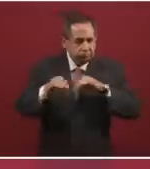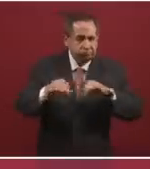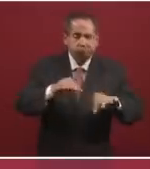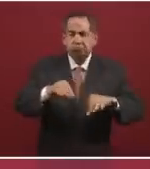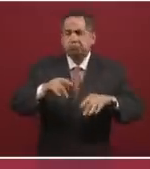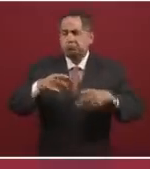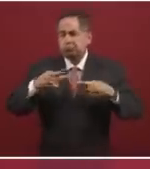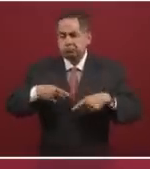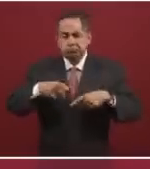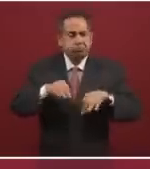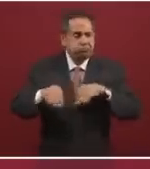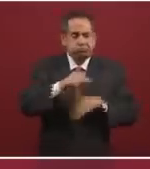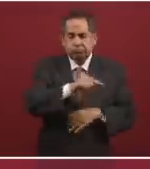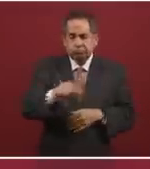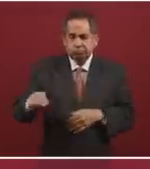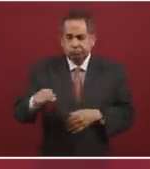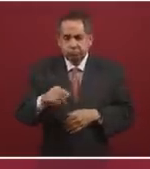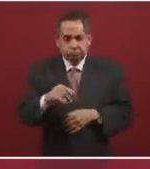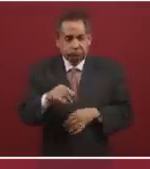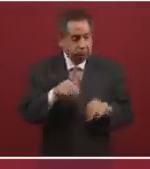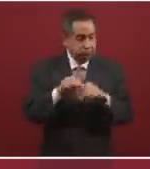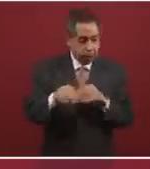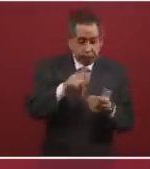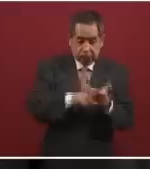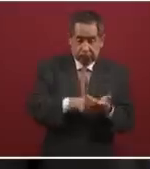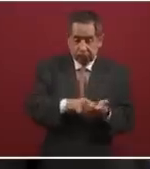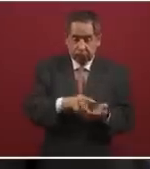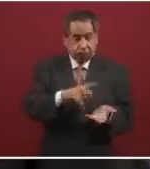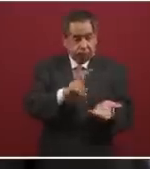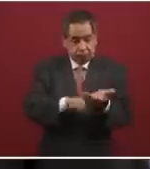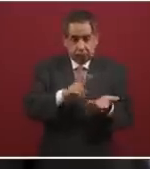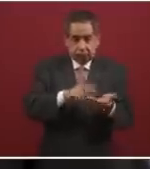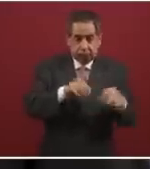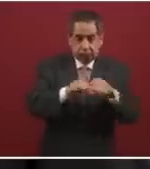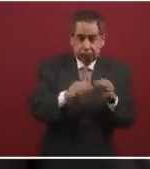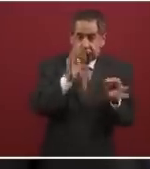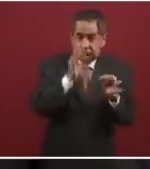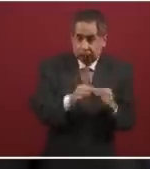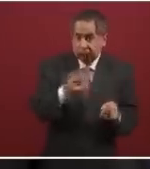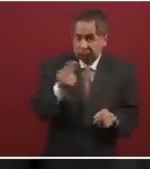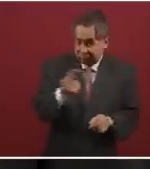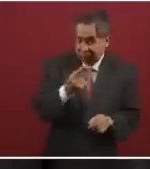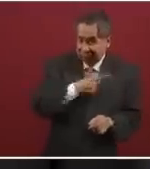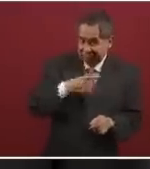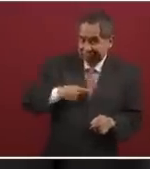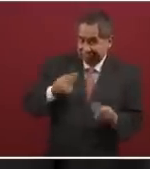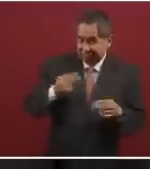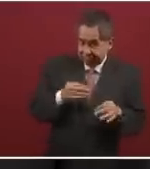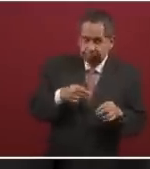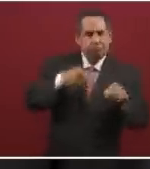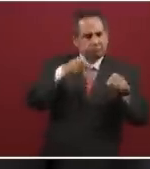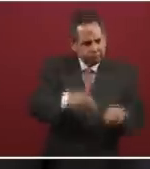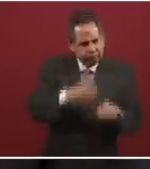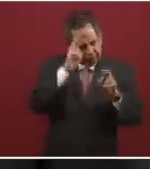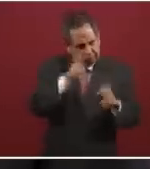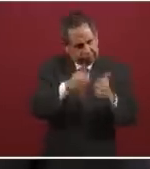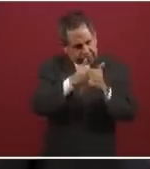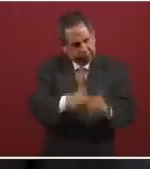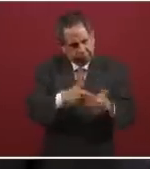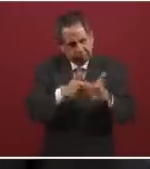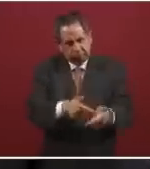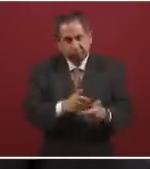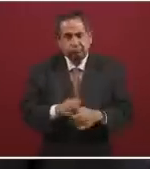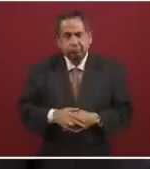trabajadores, ¿sí?, que cumplen una función, se les va a respetar. Y hablo de que